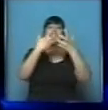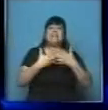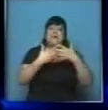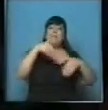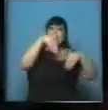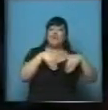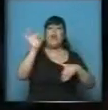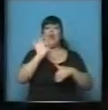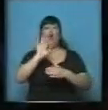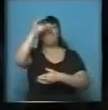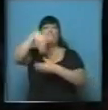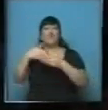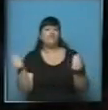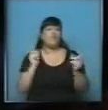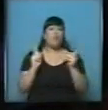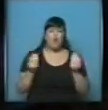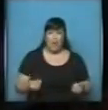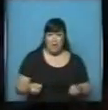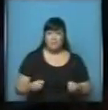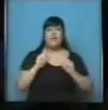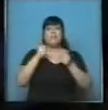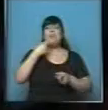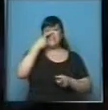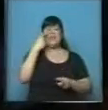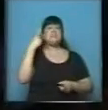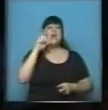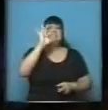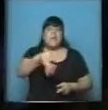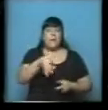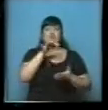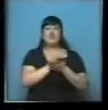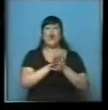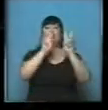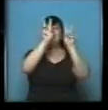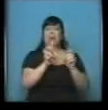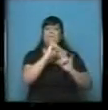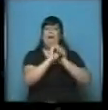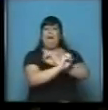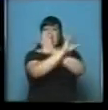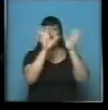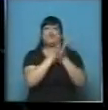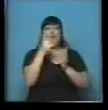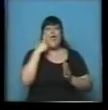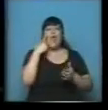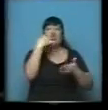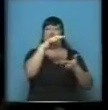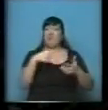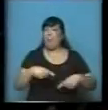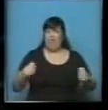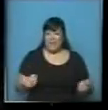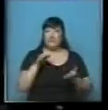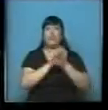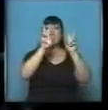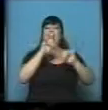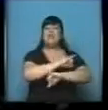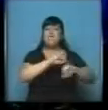votación, ¿cómo reaccionarán? Nos interesa también escuchar el tema de transparencia y controles, en particular sobre información